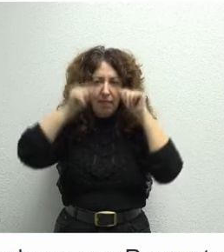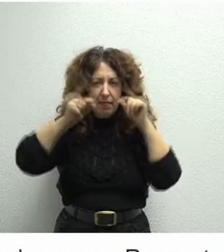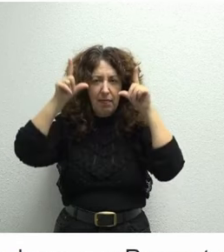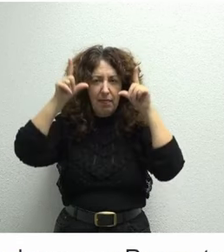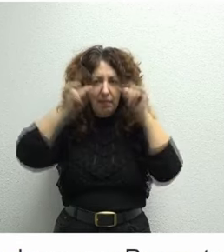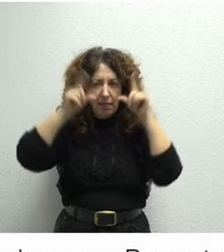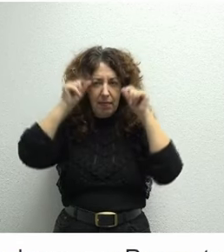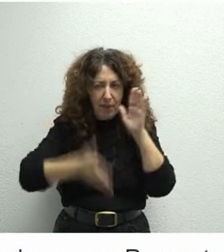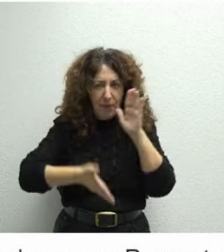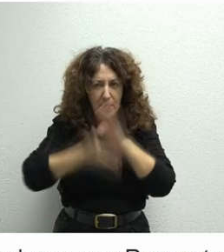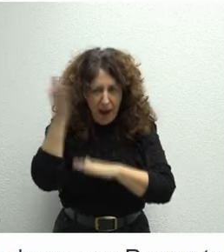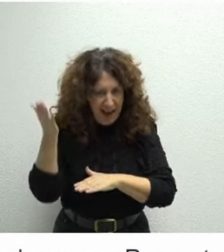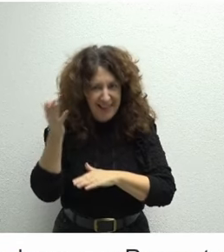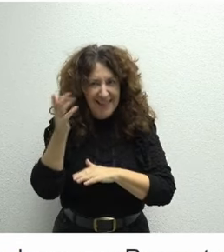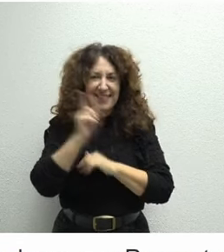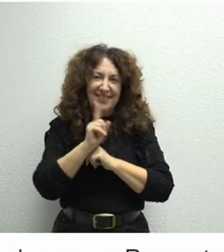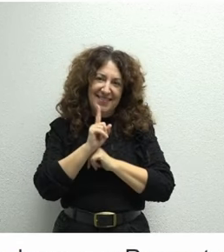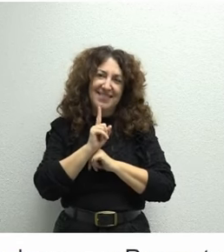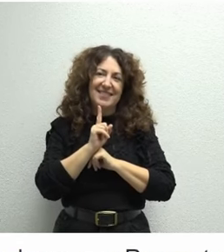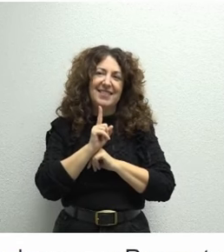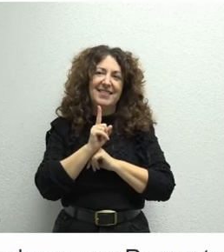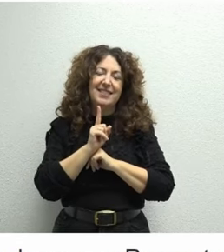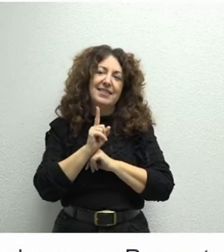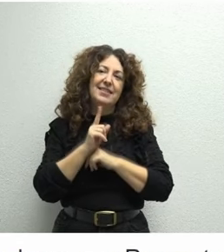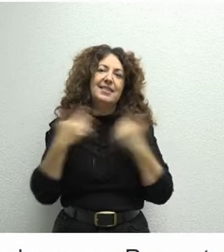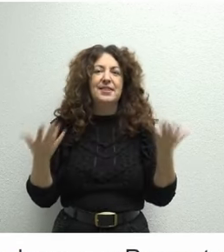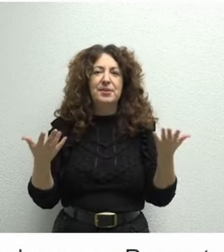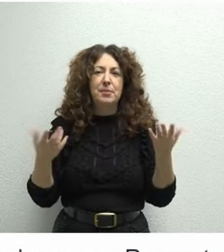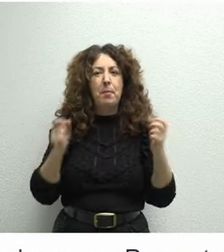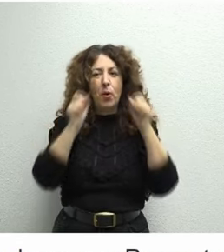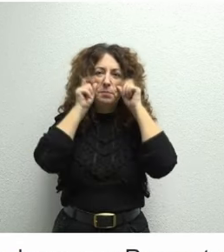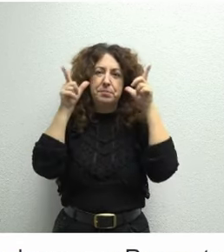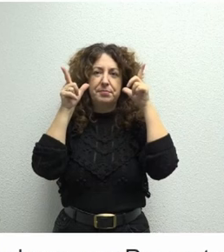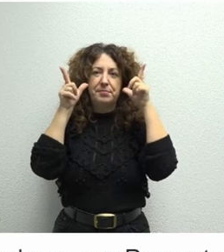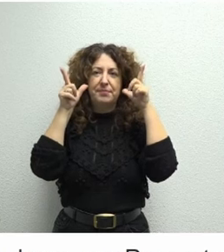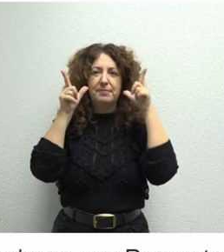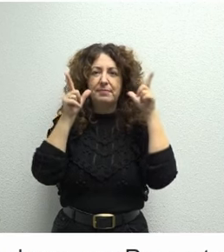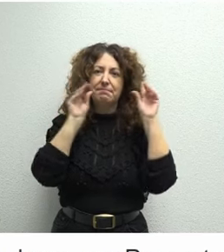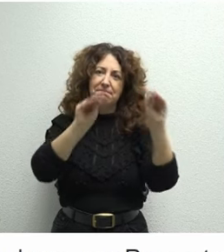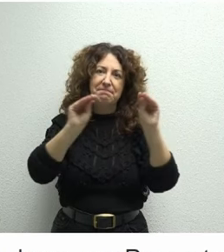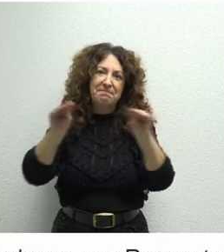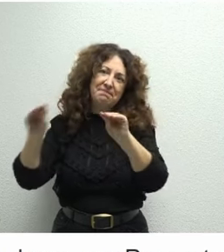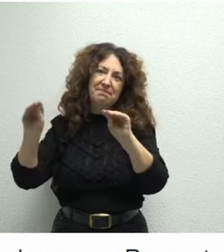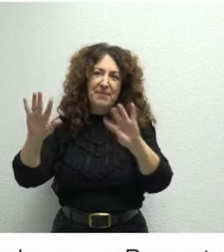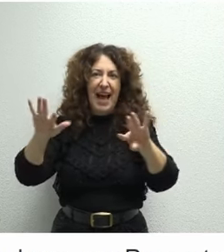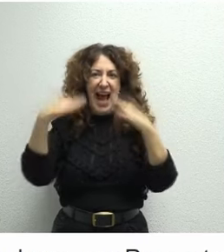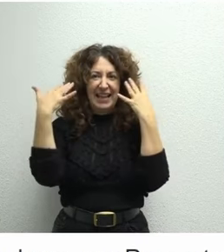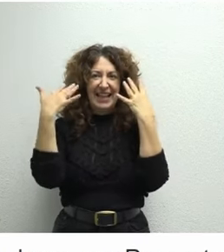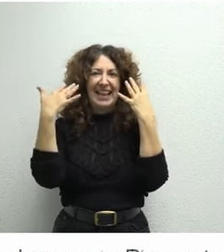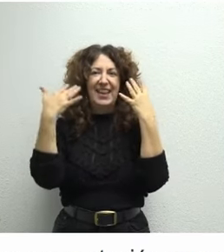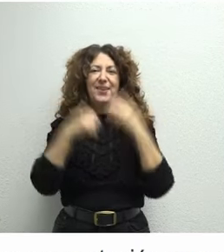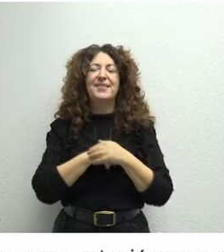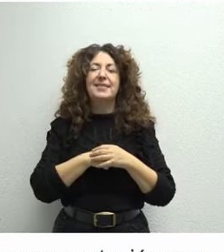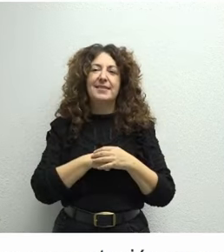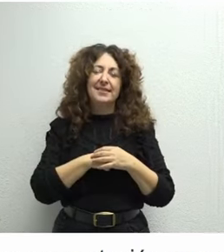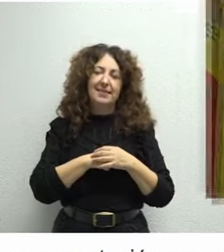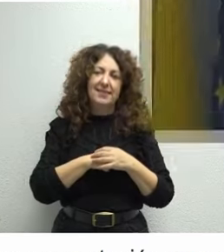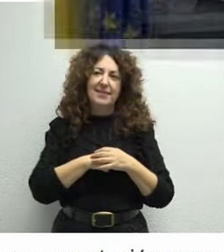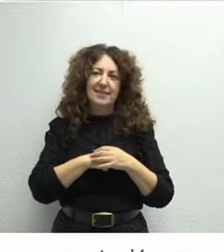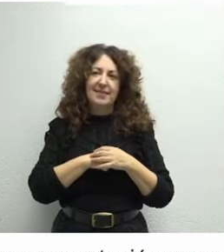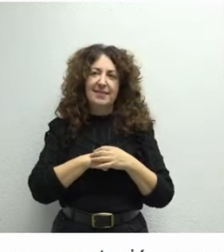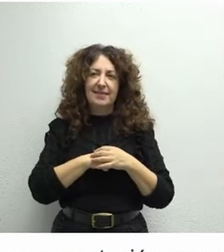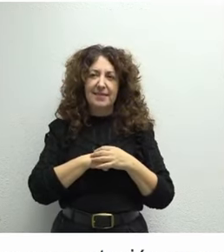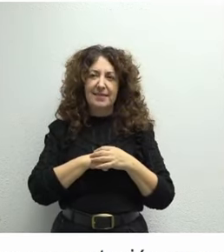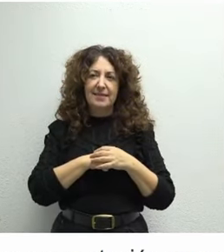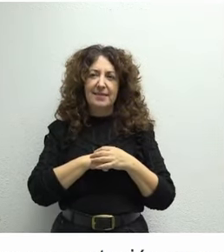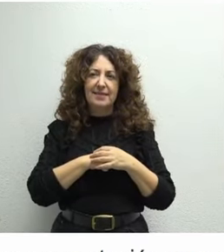final y Y bueno pues despertemos en vosotros la máxima atención posible vale eh